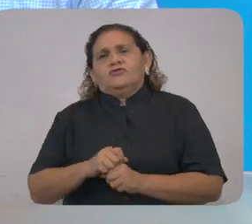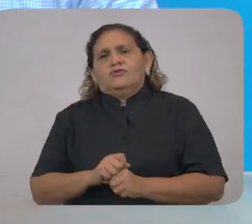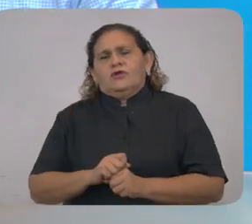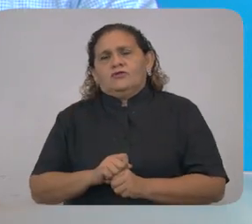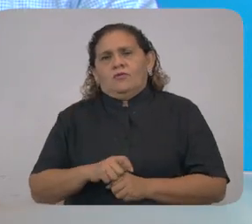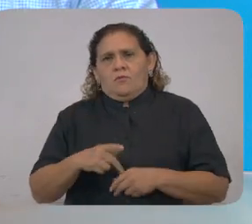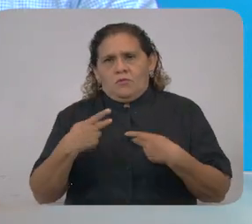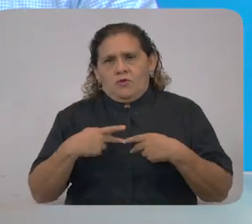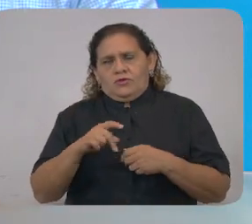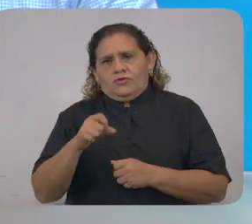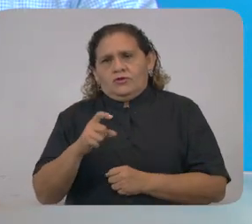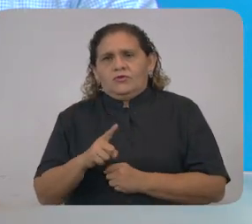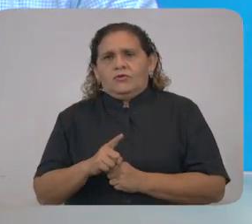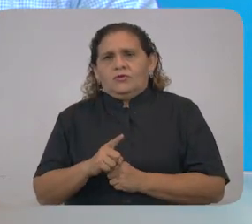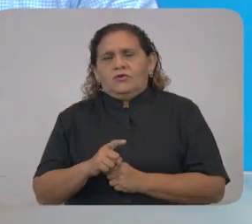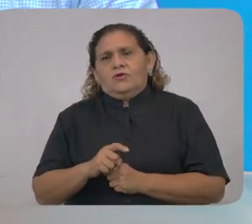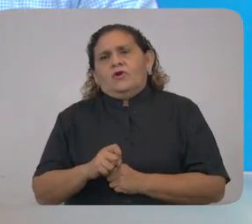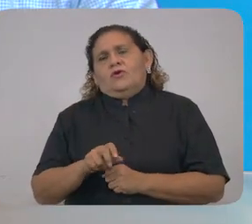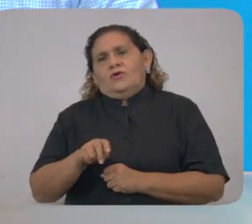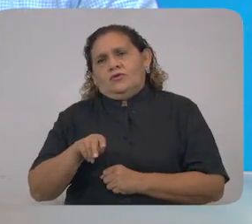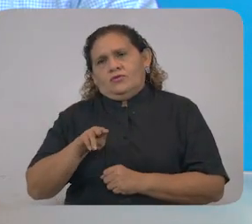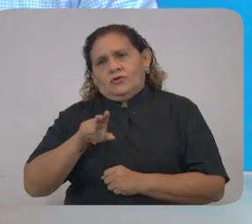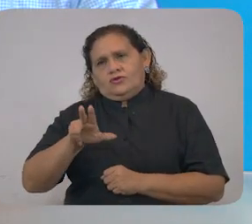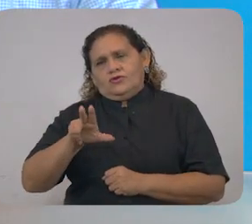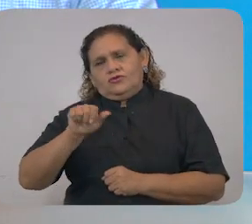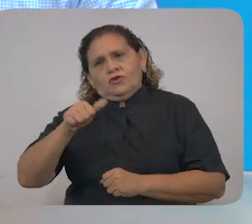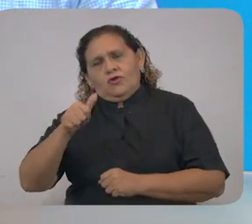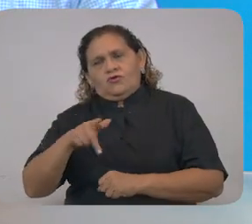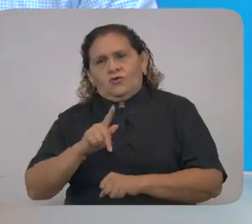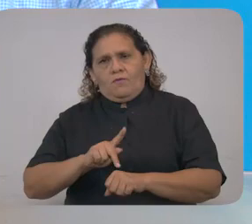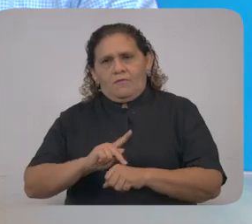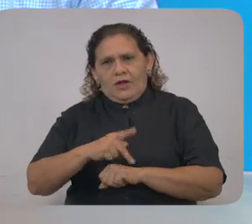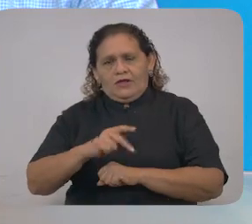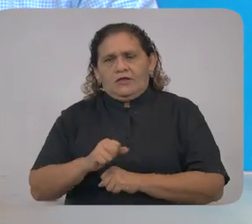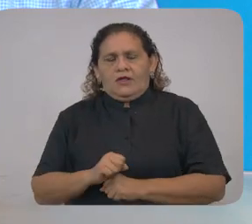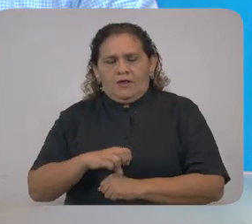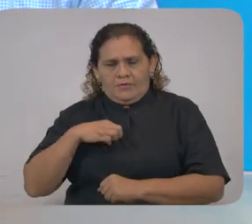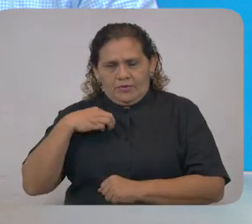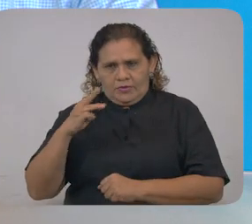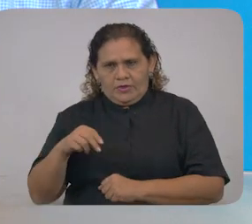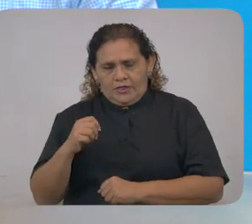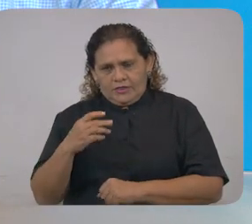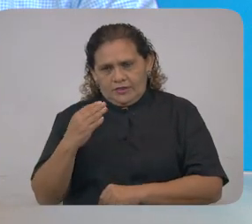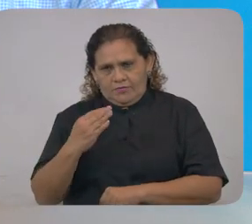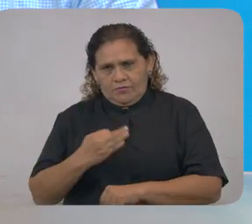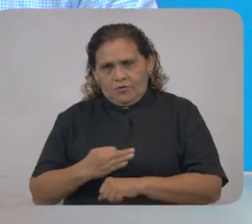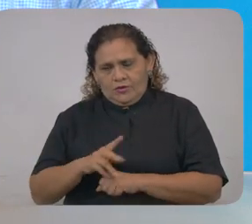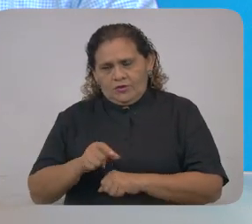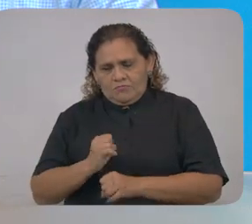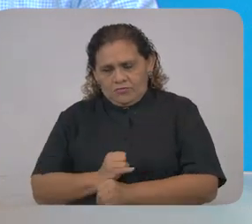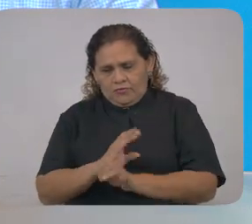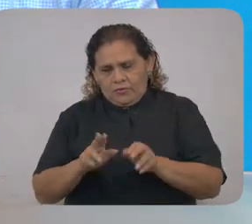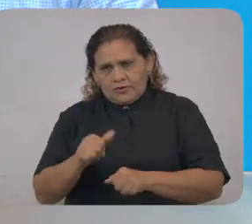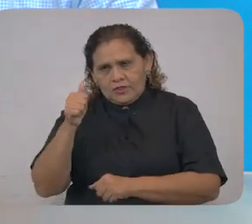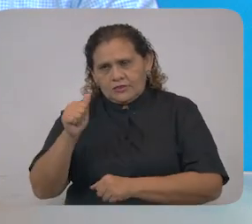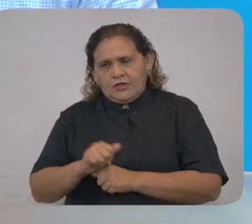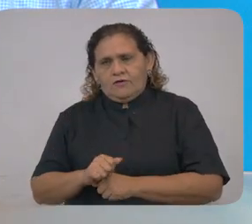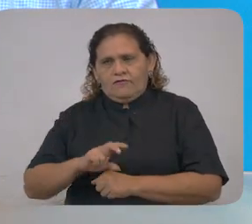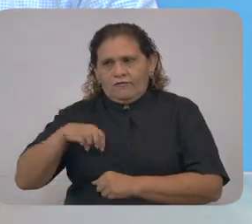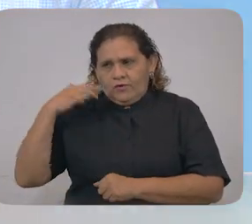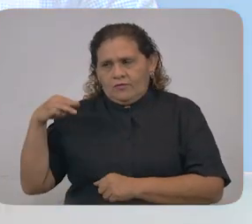positivos, 18 de los cuales son de otro país u otro estado. Lamentablemente, en este parte médico informamos de 6